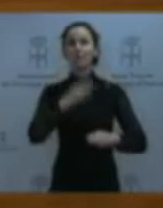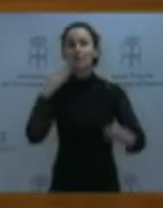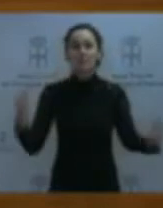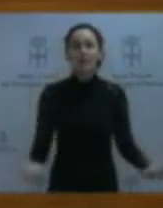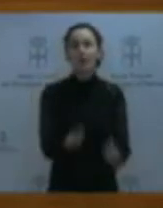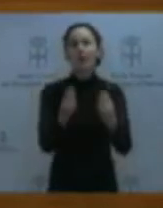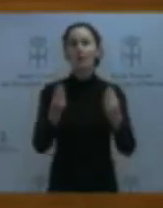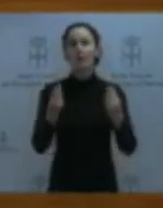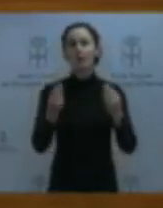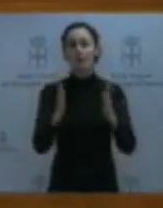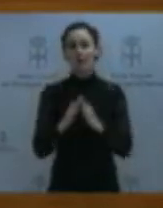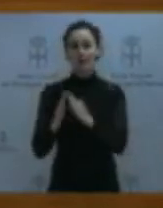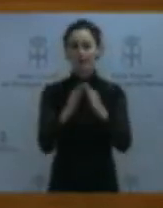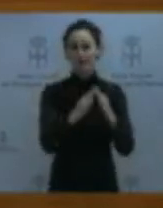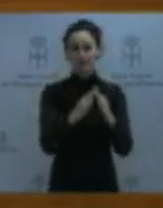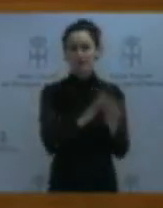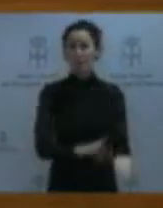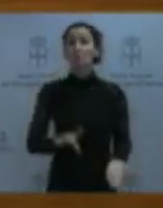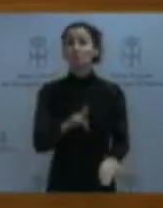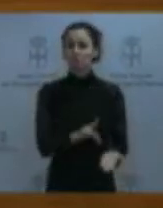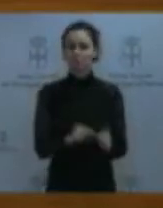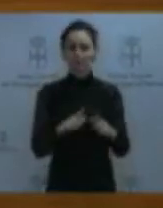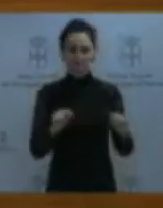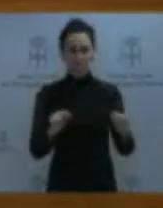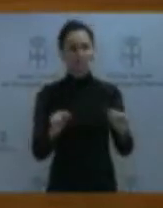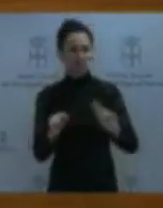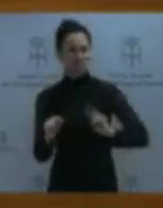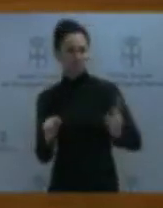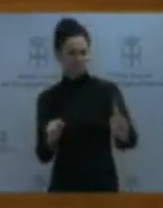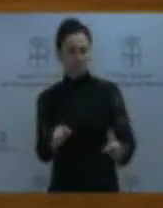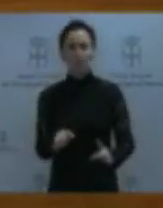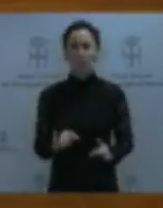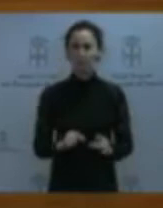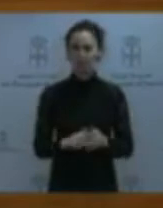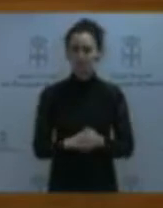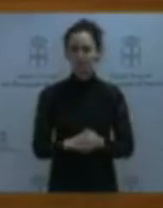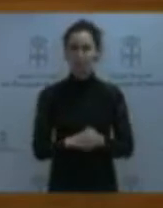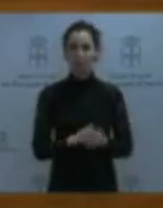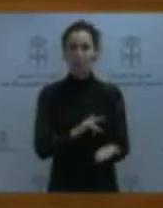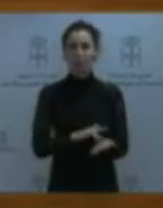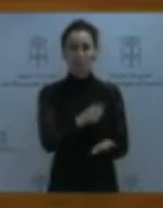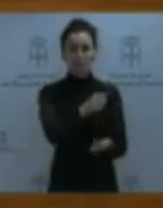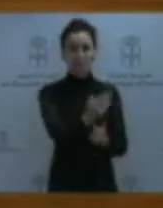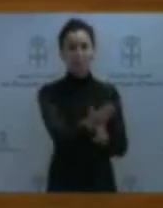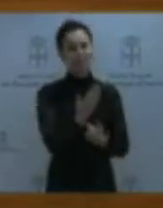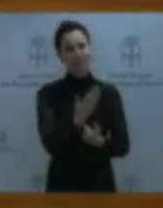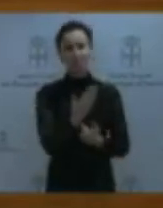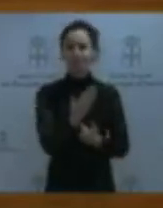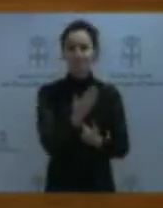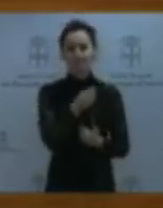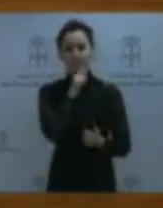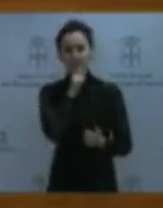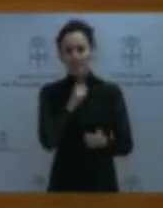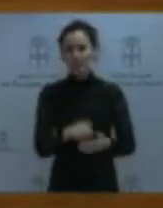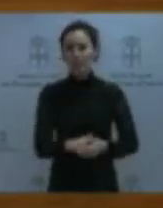la vivienda en Asturias? Pues sí, podemos hacerlo. Podemos hacer lo que usted nos plantea, pues difícil va a ser. No se